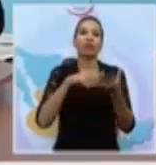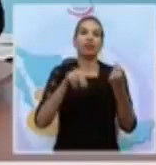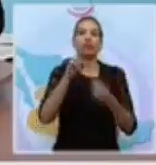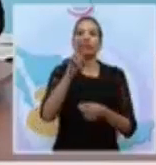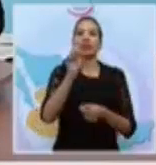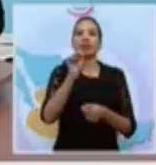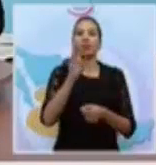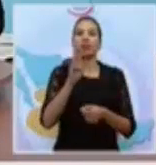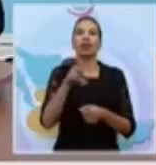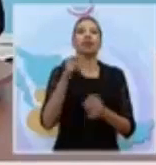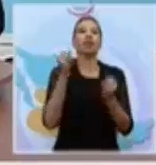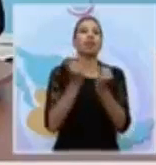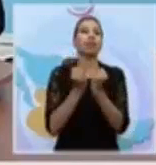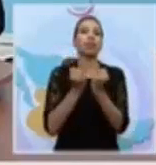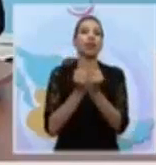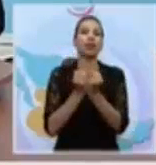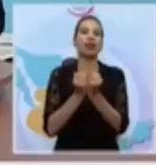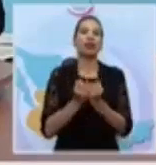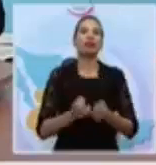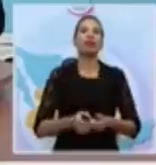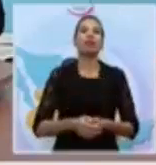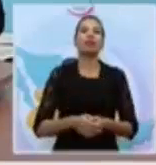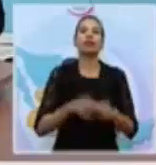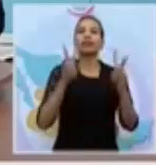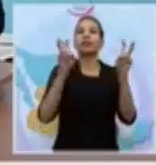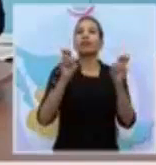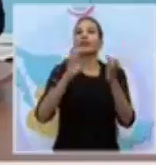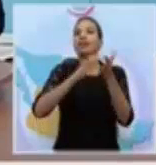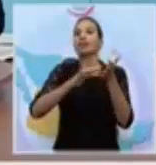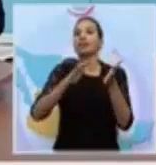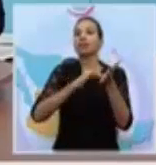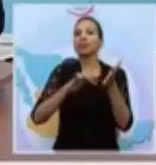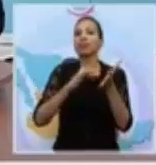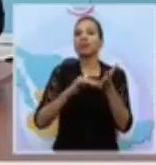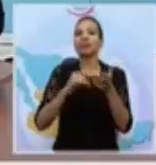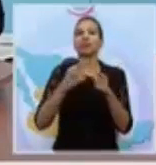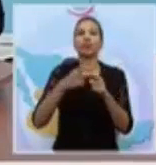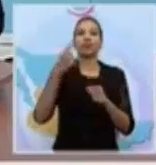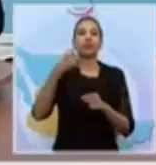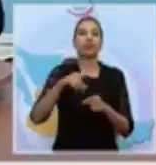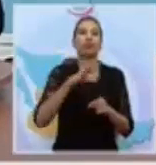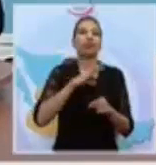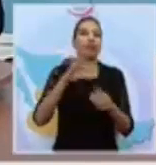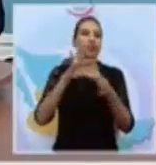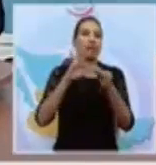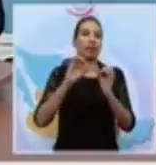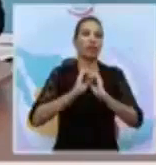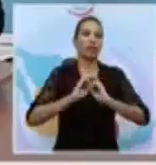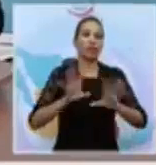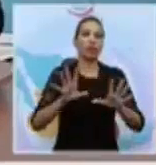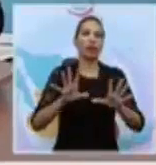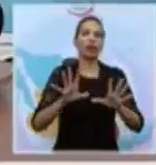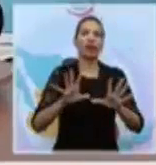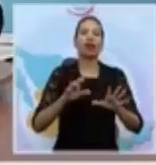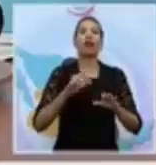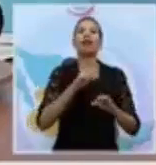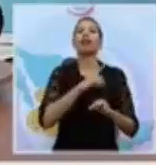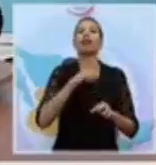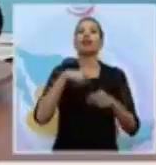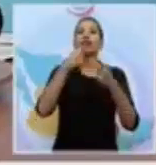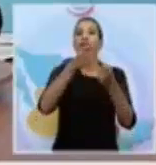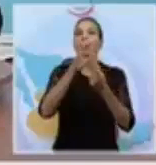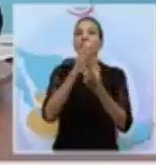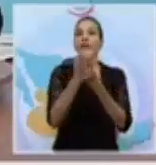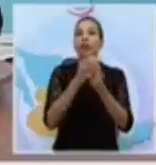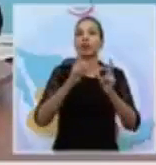USB, como el texto de mi exposición completa, lo va a tener la Comisión